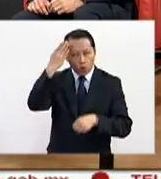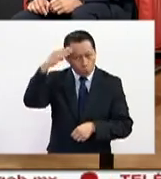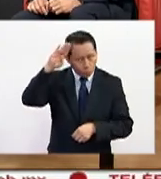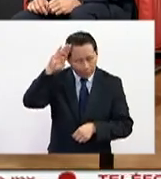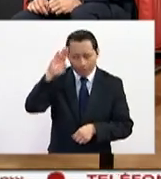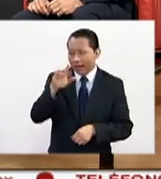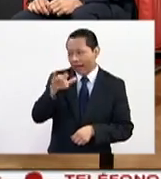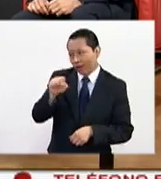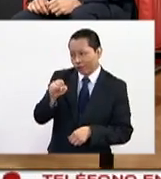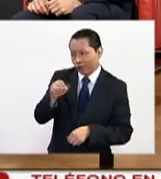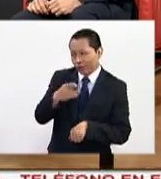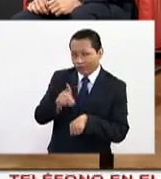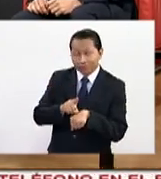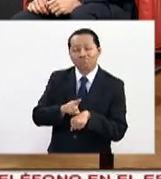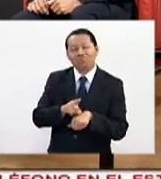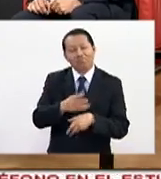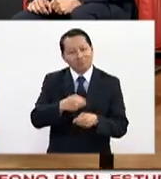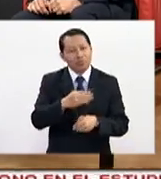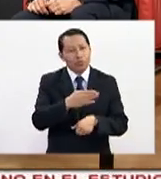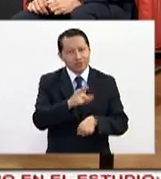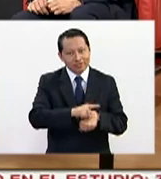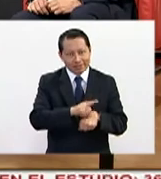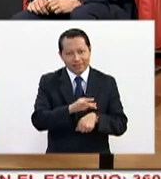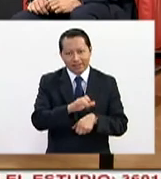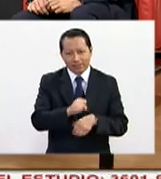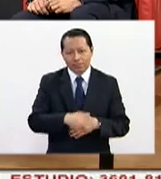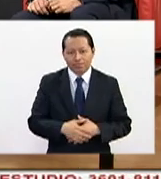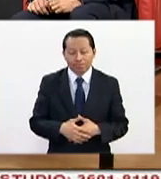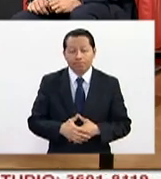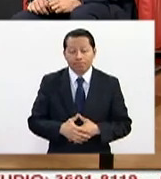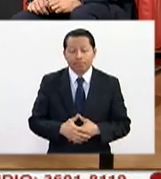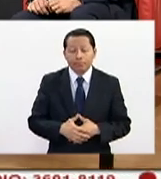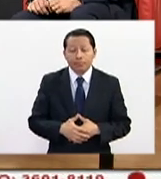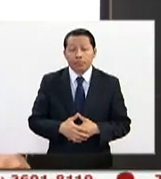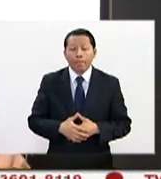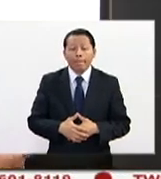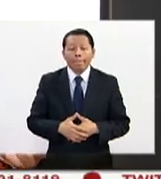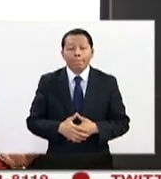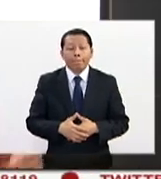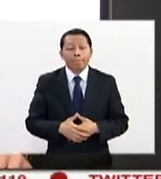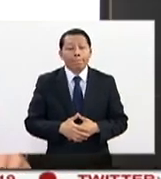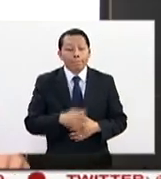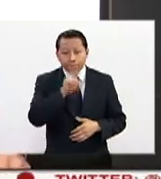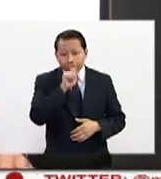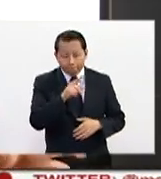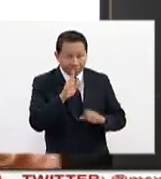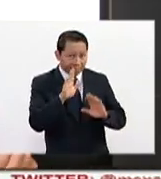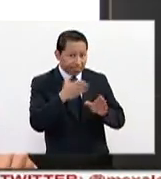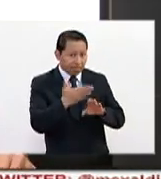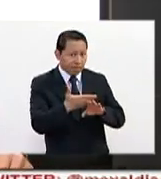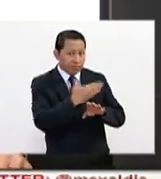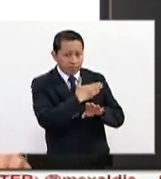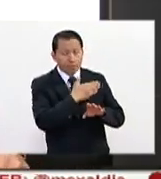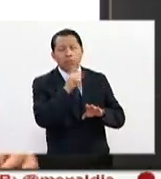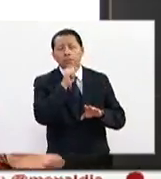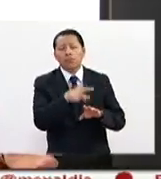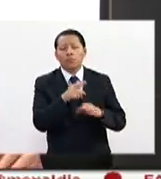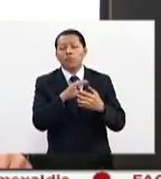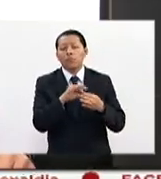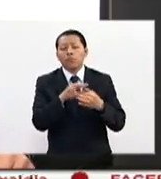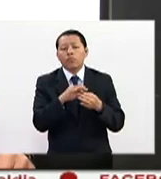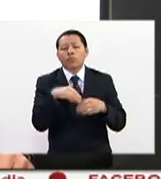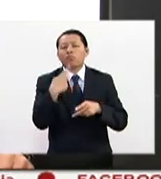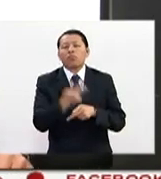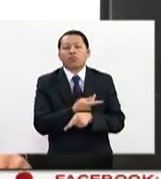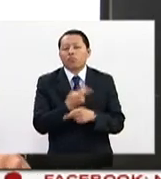cuéntanos todo. Buenos días, Omar, buen día. Buenos días, Carlos, un placer. Precisamente ya hay un precedente acerca de lo que va a suceder. Hay